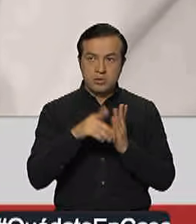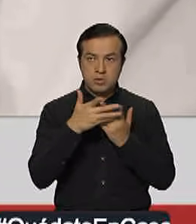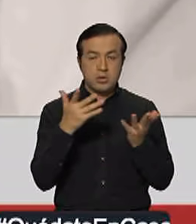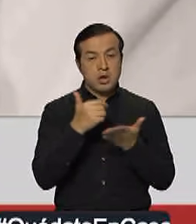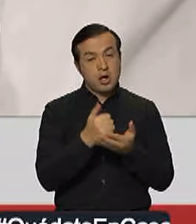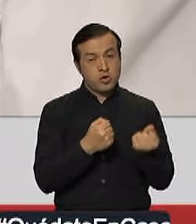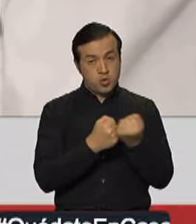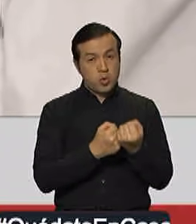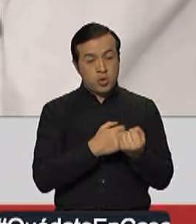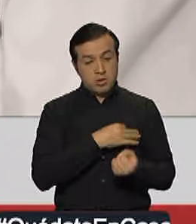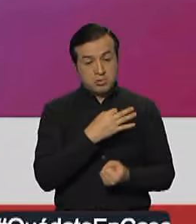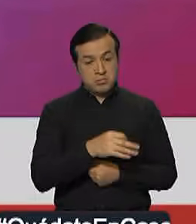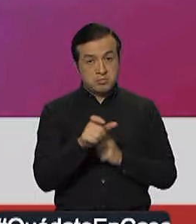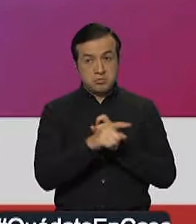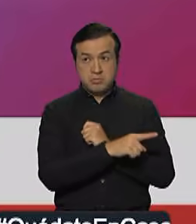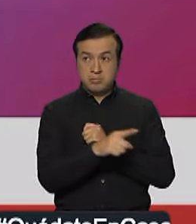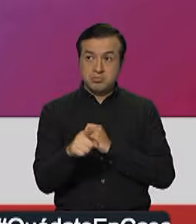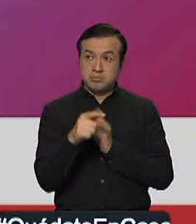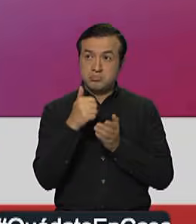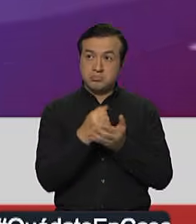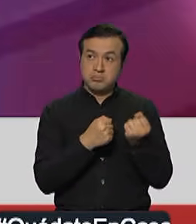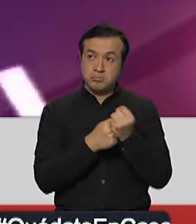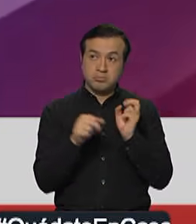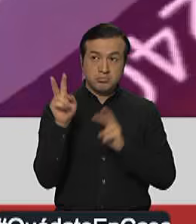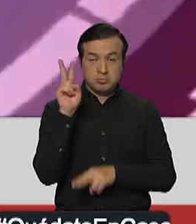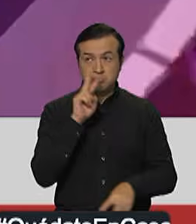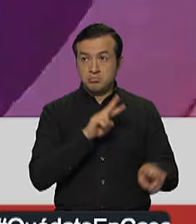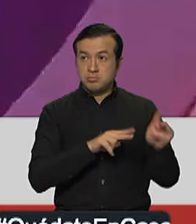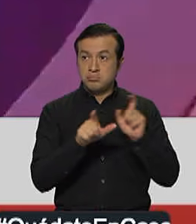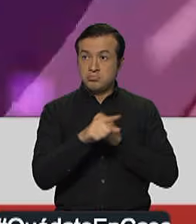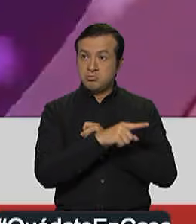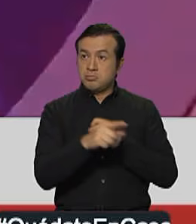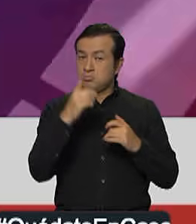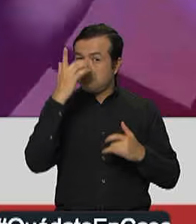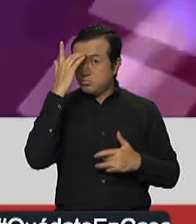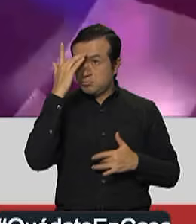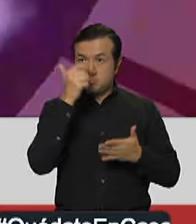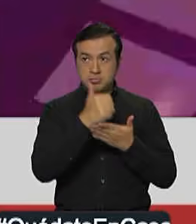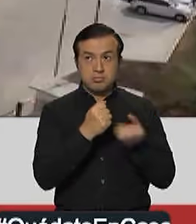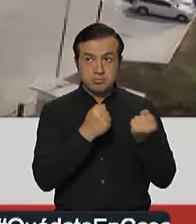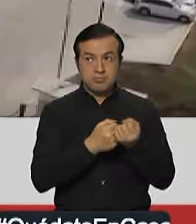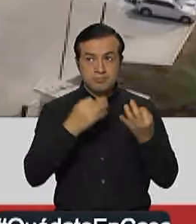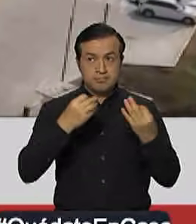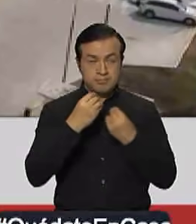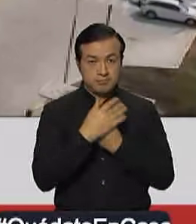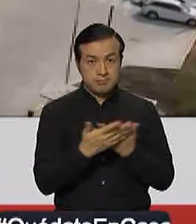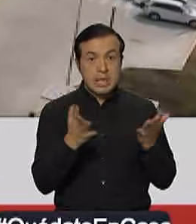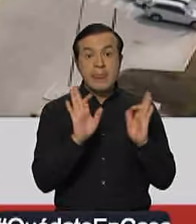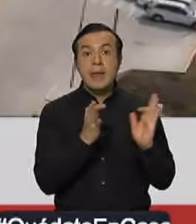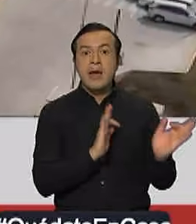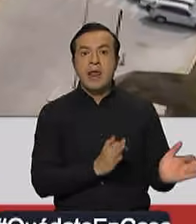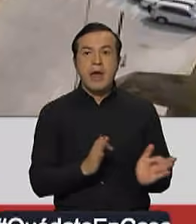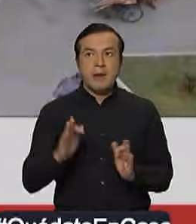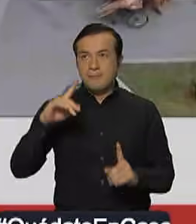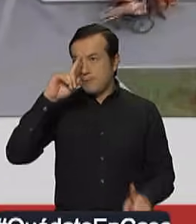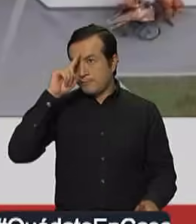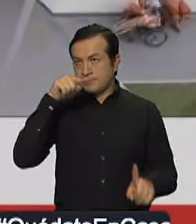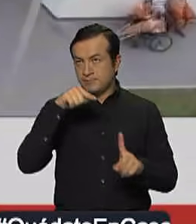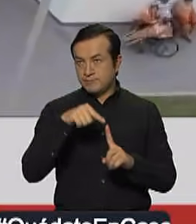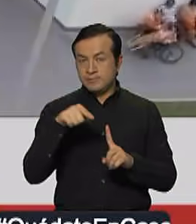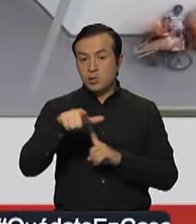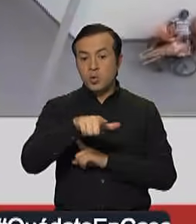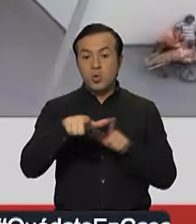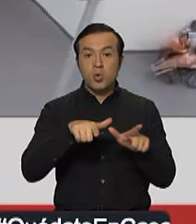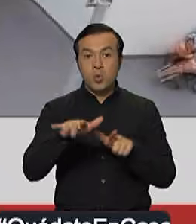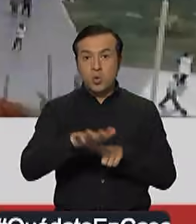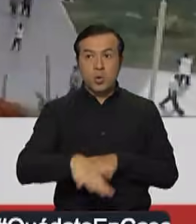emocional oportuna a los profesionales de la salud que están frente a la pandemia por el COVID-19. Las terapias están orientadas a crear un espacio